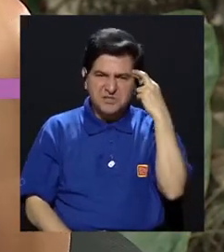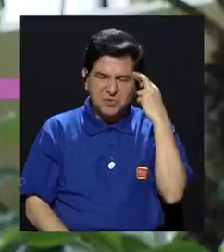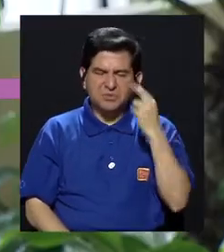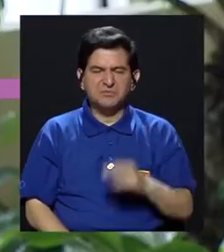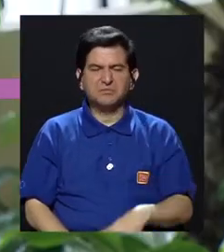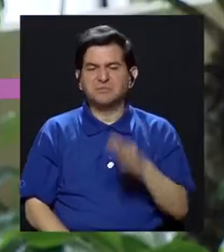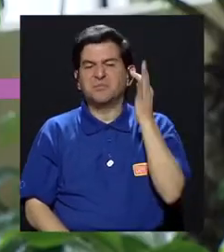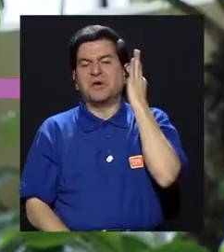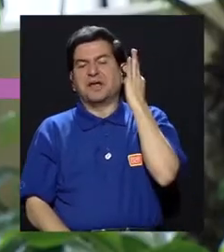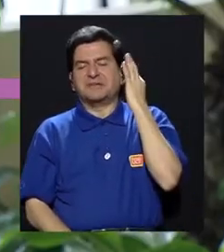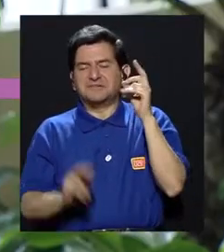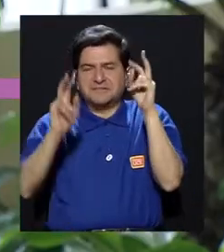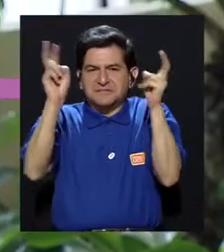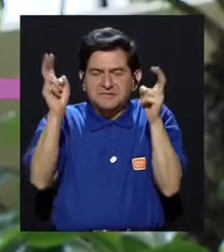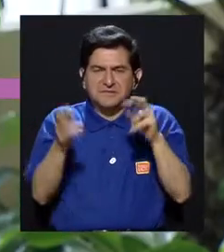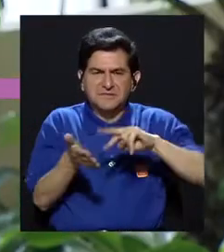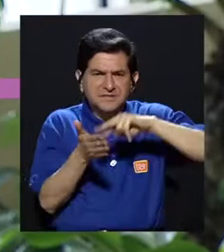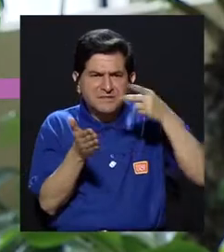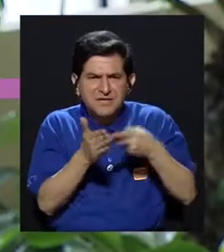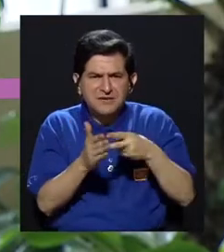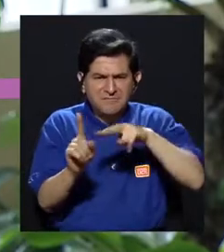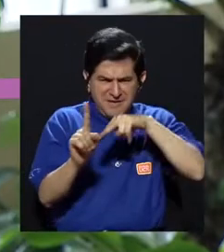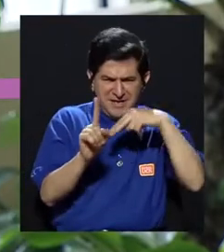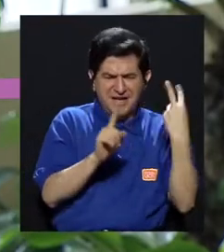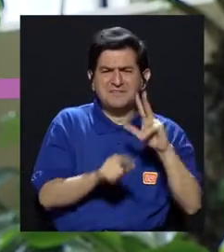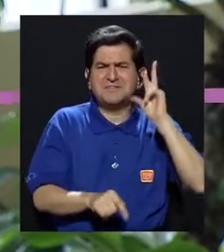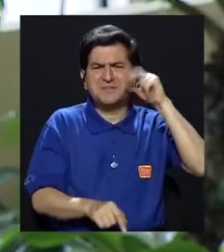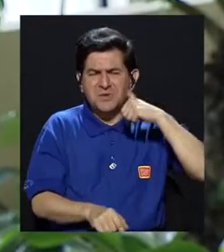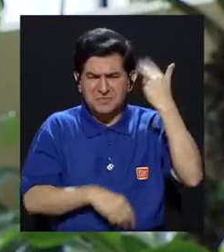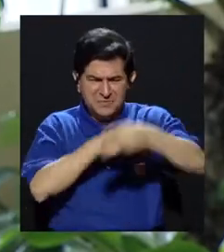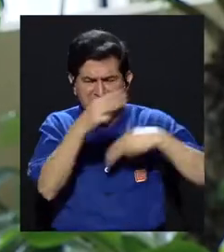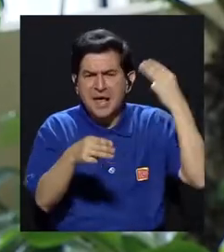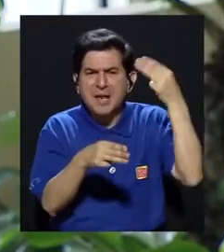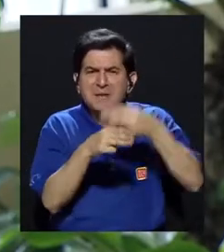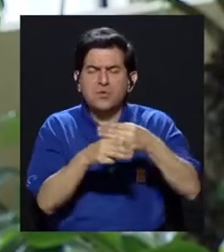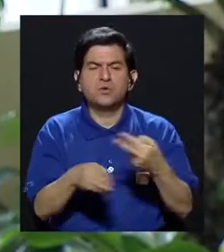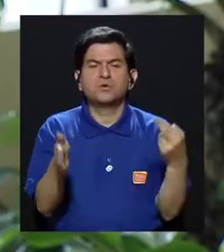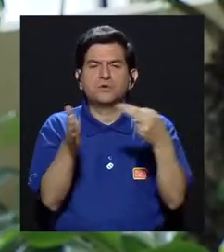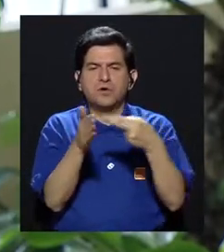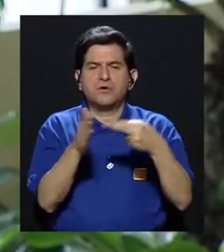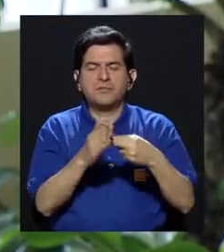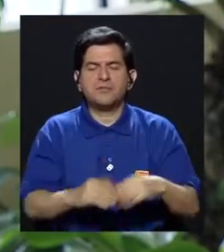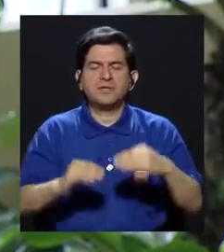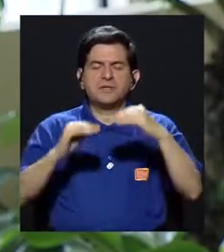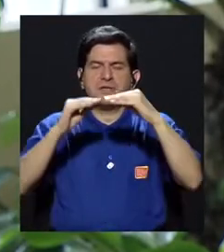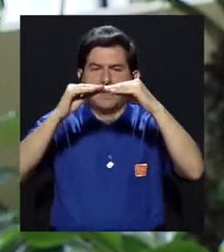¿verdad? Ese comentario encierra toda una visión machista del mundo, que reproduce igual la